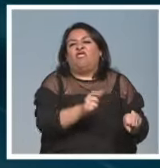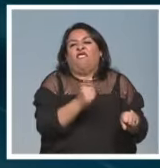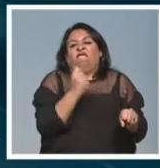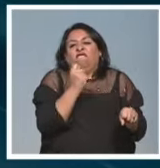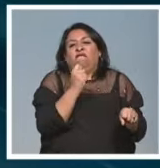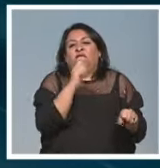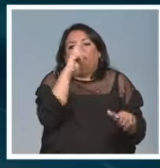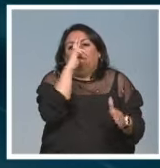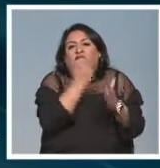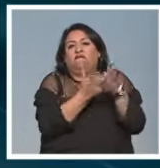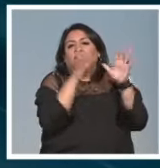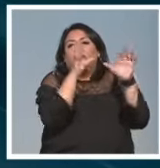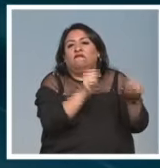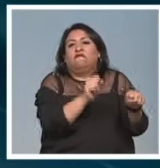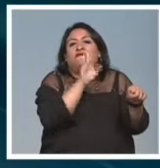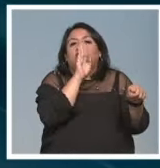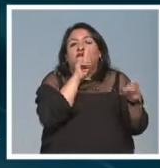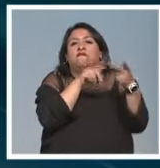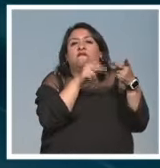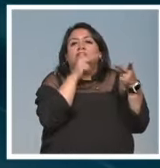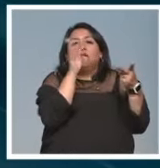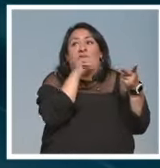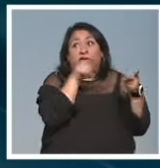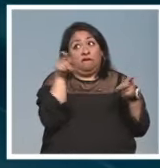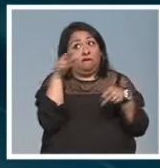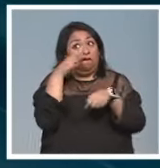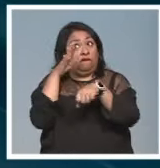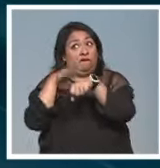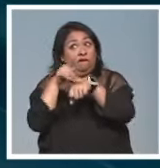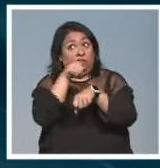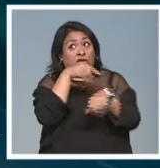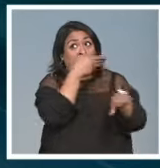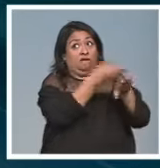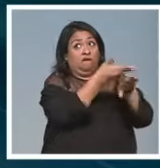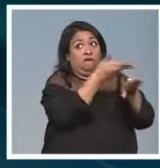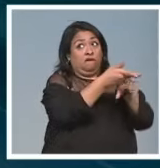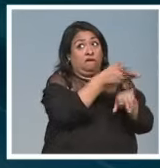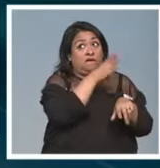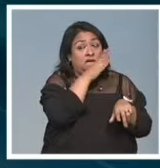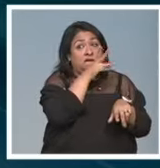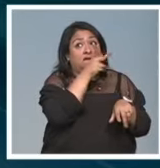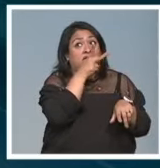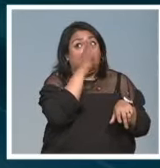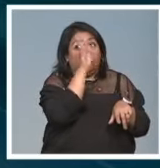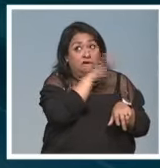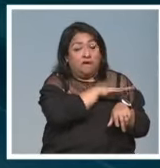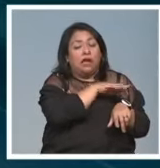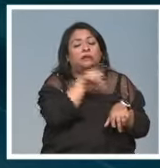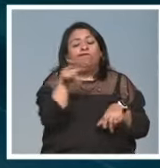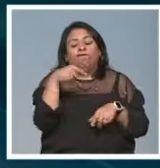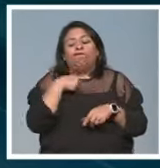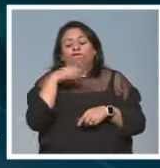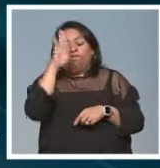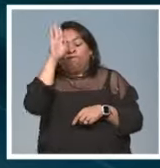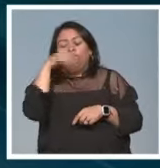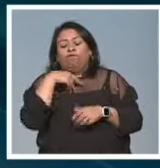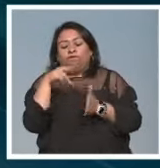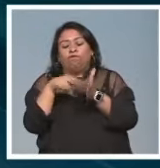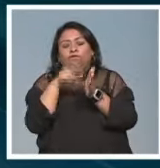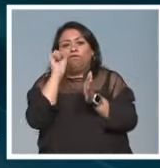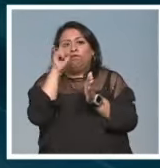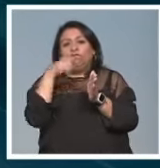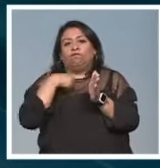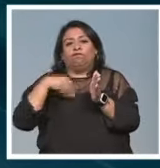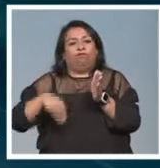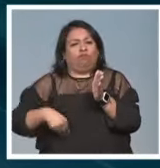su madre y a su padrastro y amenazaron a César con dañar a su madre, dañar a su padrastro, y por esta razón él firmó una confesión